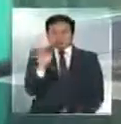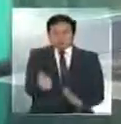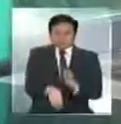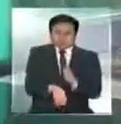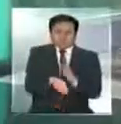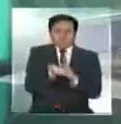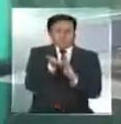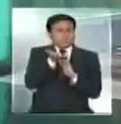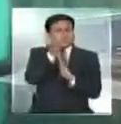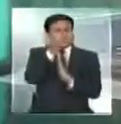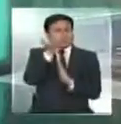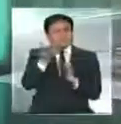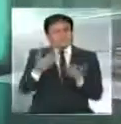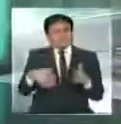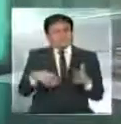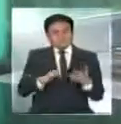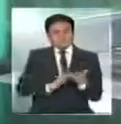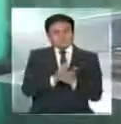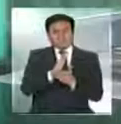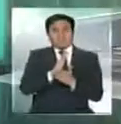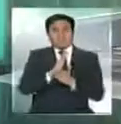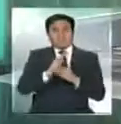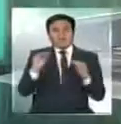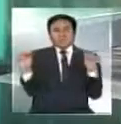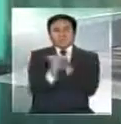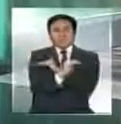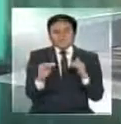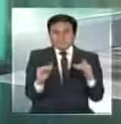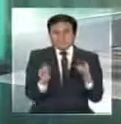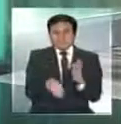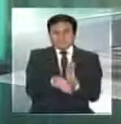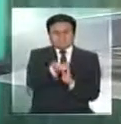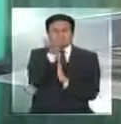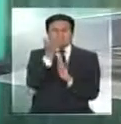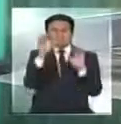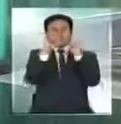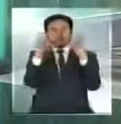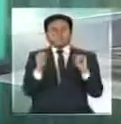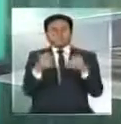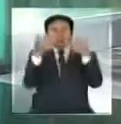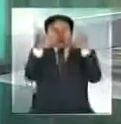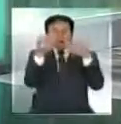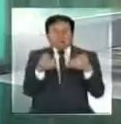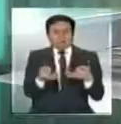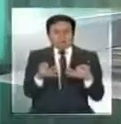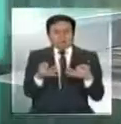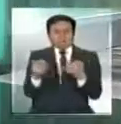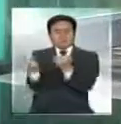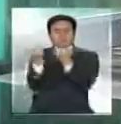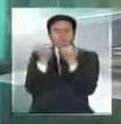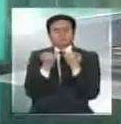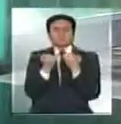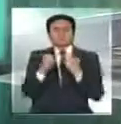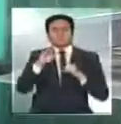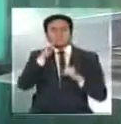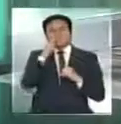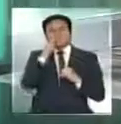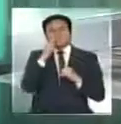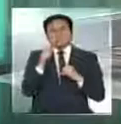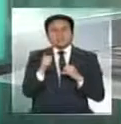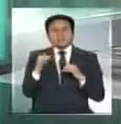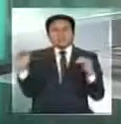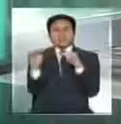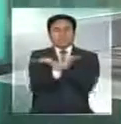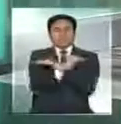280% de alza desde el inicio del funcionamiento de esta autopista. La fórmula de cálculo se realiza con datos, en este caso de